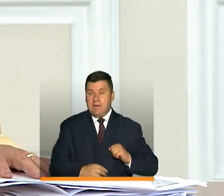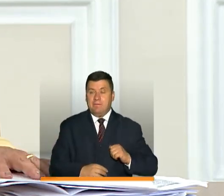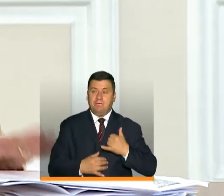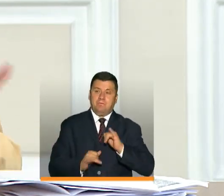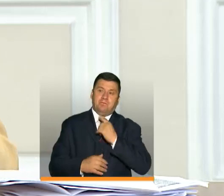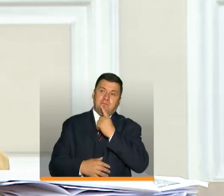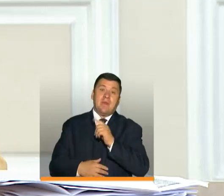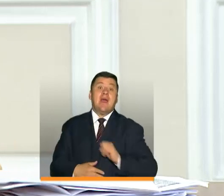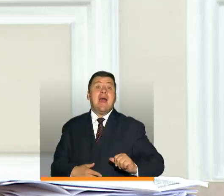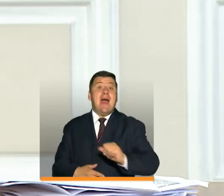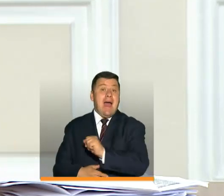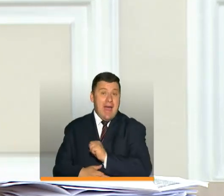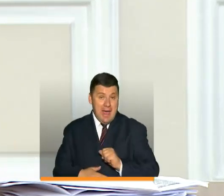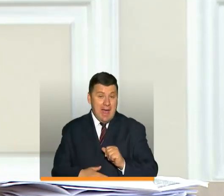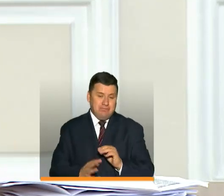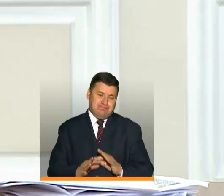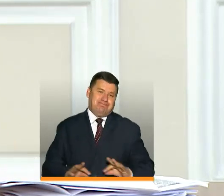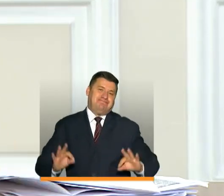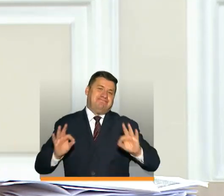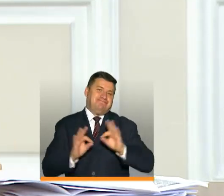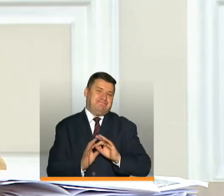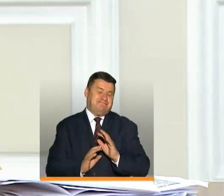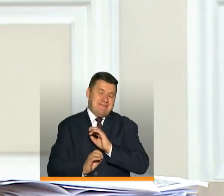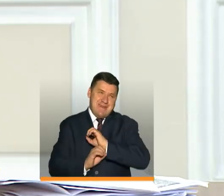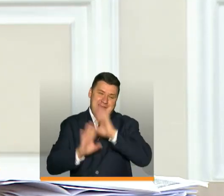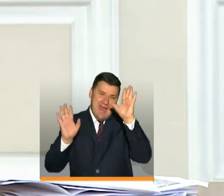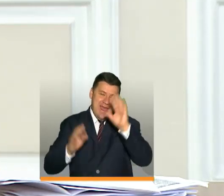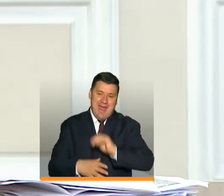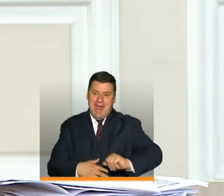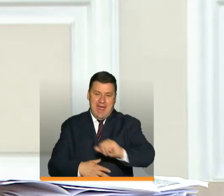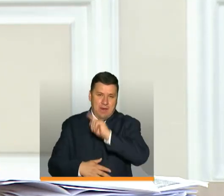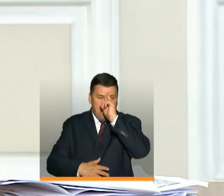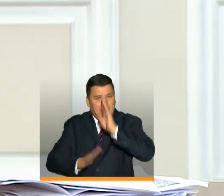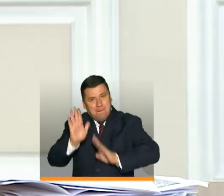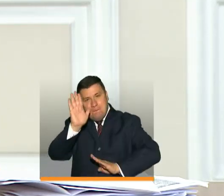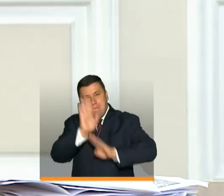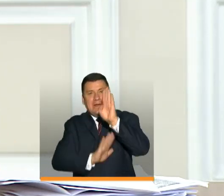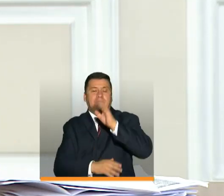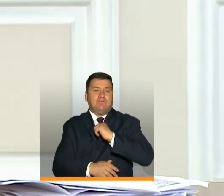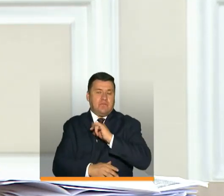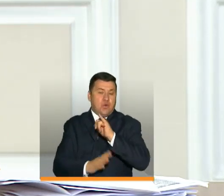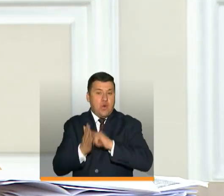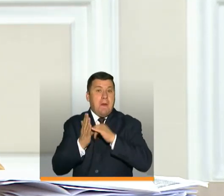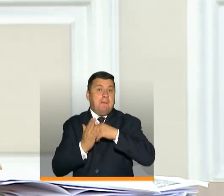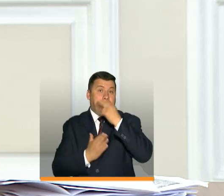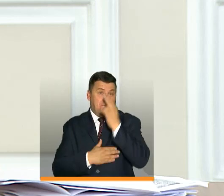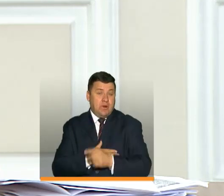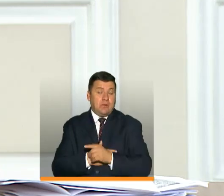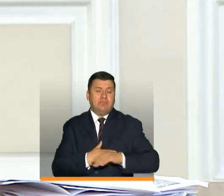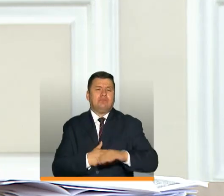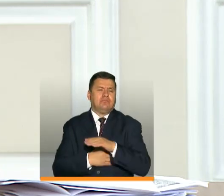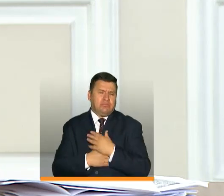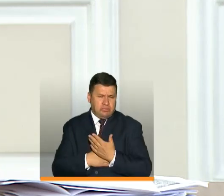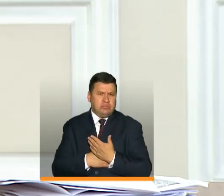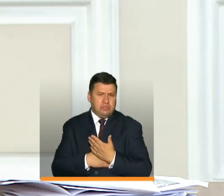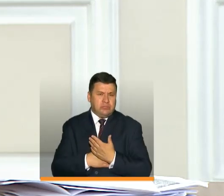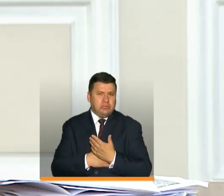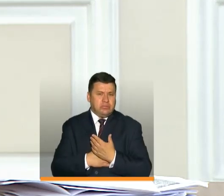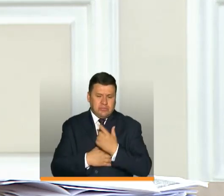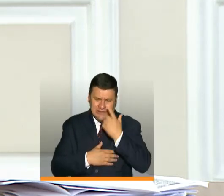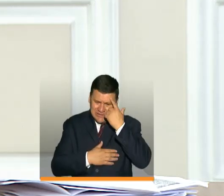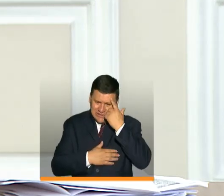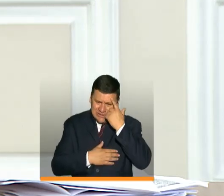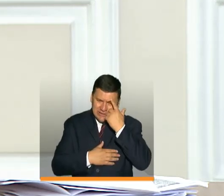diciendo, las mujeres, nuestra prioridad sin duda en materia de emprendimientos. Tenemos un proyecto de convertir